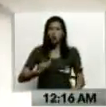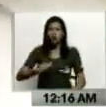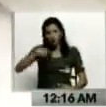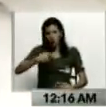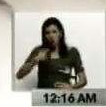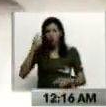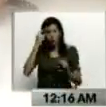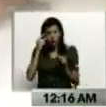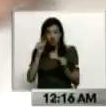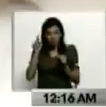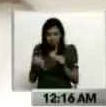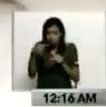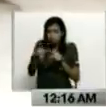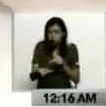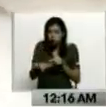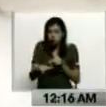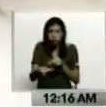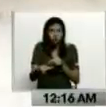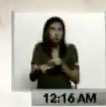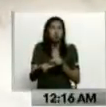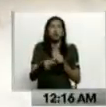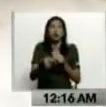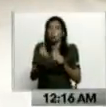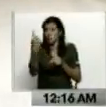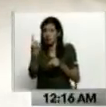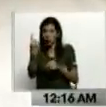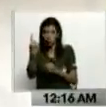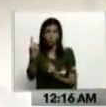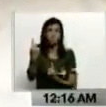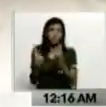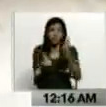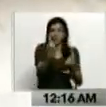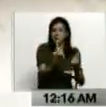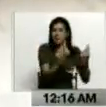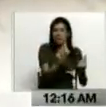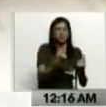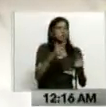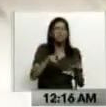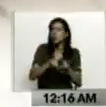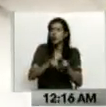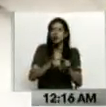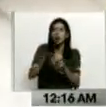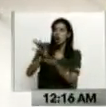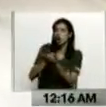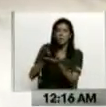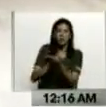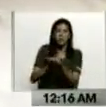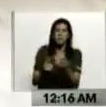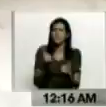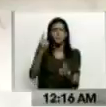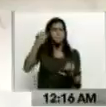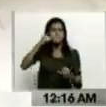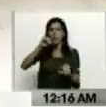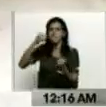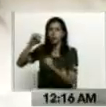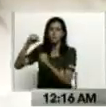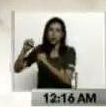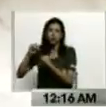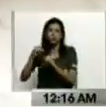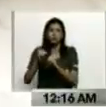guá Bueno al día siguiente hay 8 10 cuarteles 20 cuarteles y ese cuartel Desde esa noche es